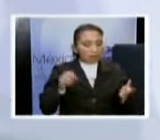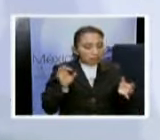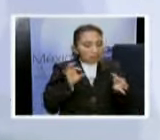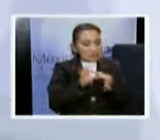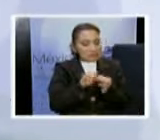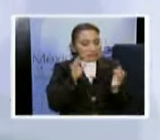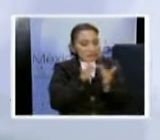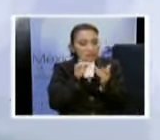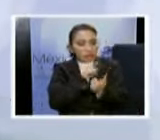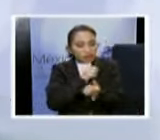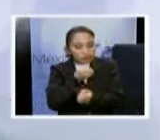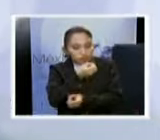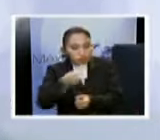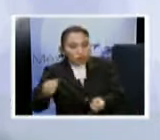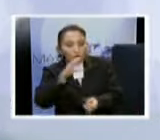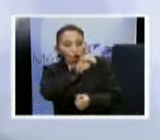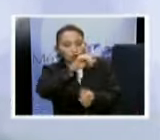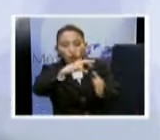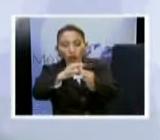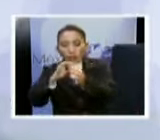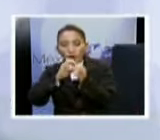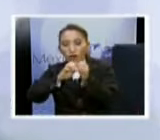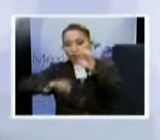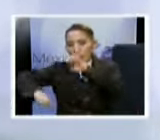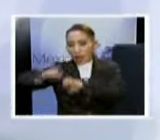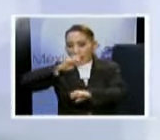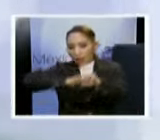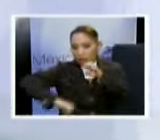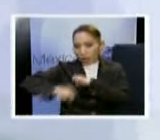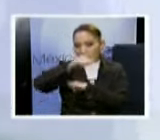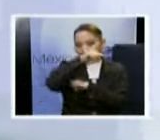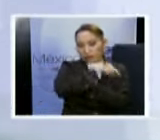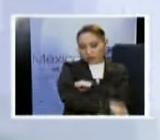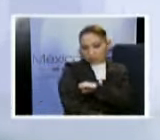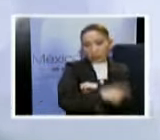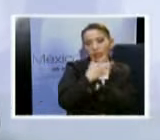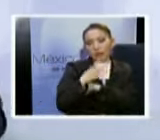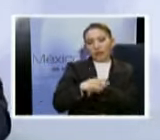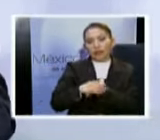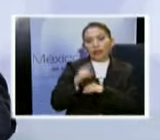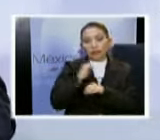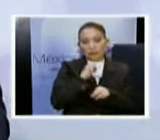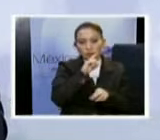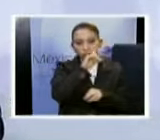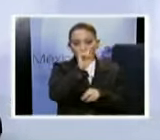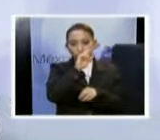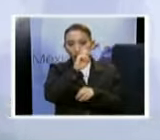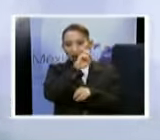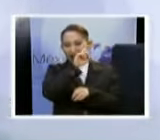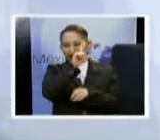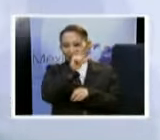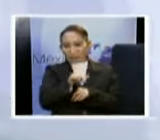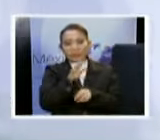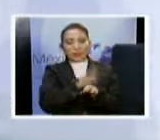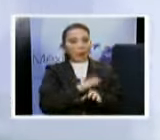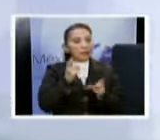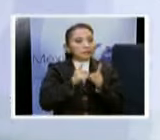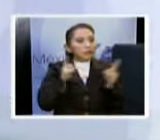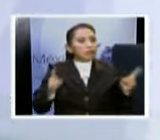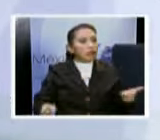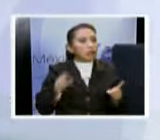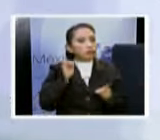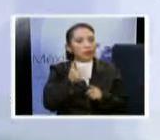frecuente coordinación de los consulados con la embajada en Ottawa, con el embajador Suárez en particular, además que desarrolla